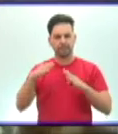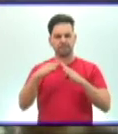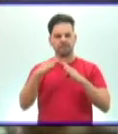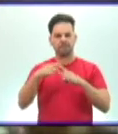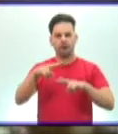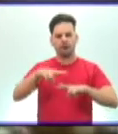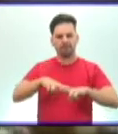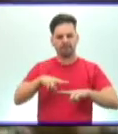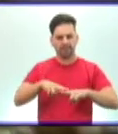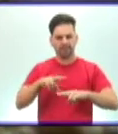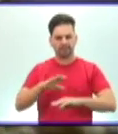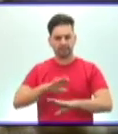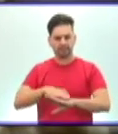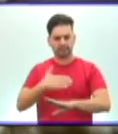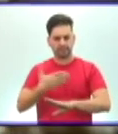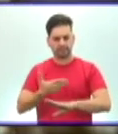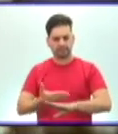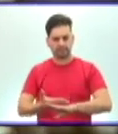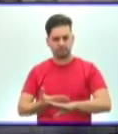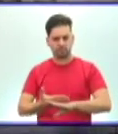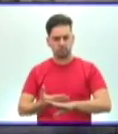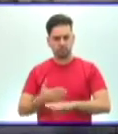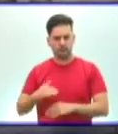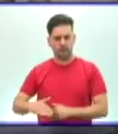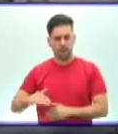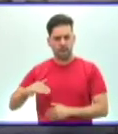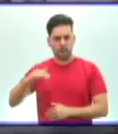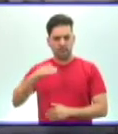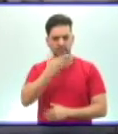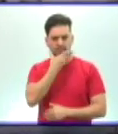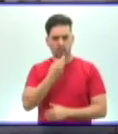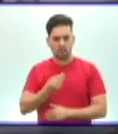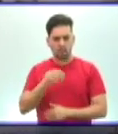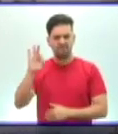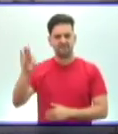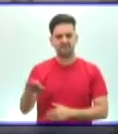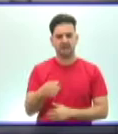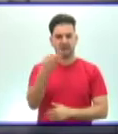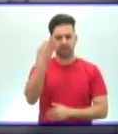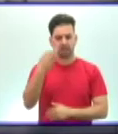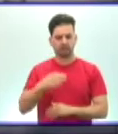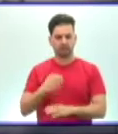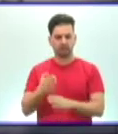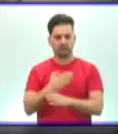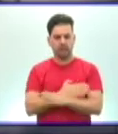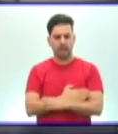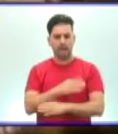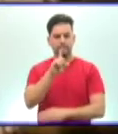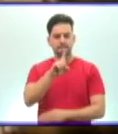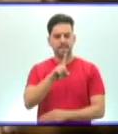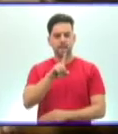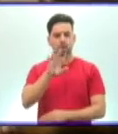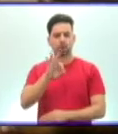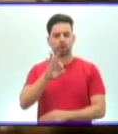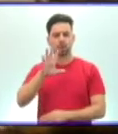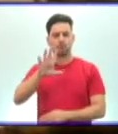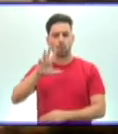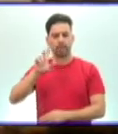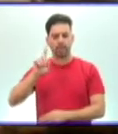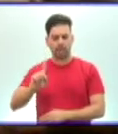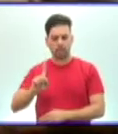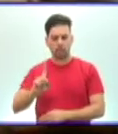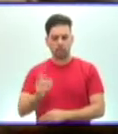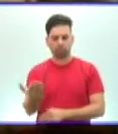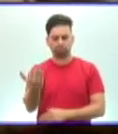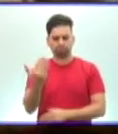juventud, fundamentalmente en Francia, hasta que en 1851 regresa a Cuba, convaleciente de un